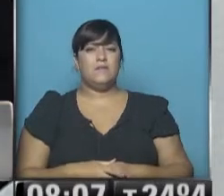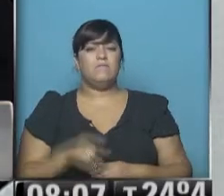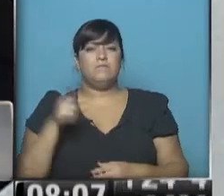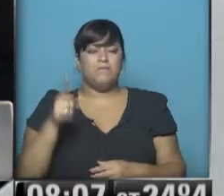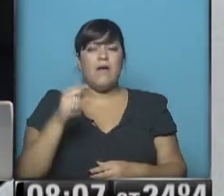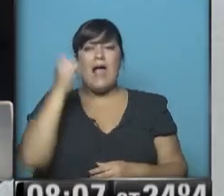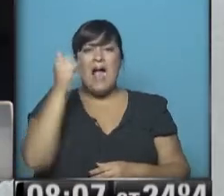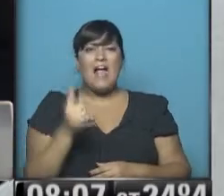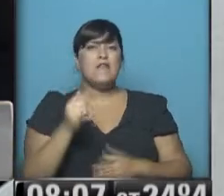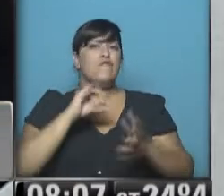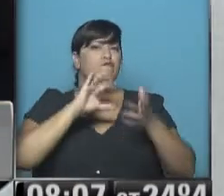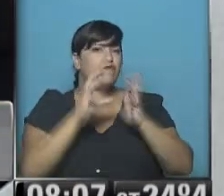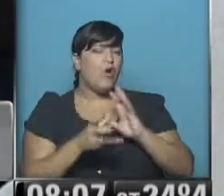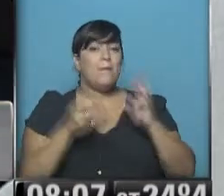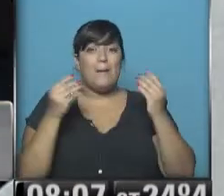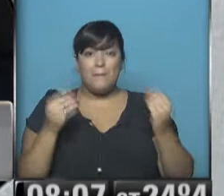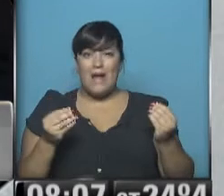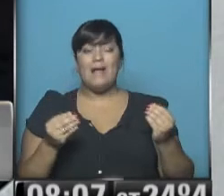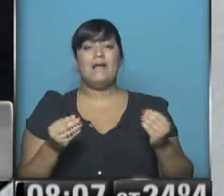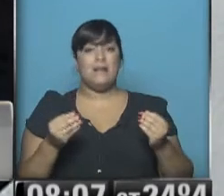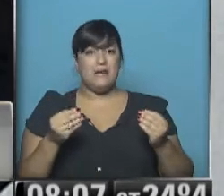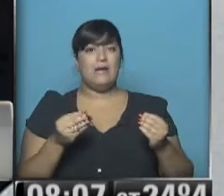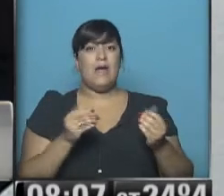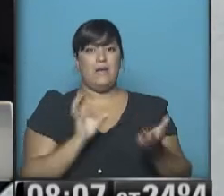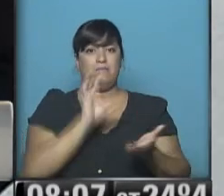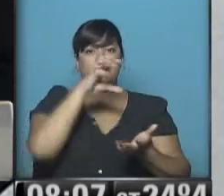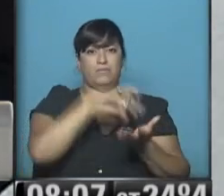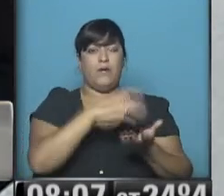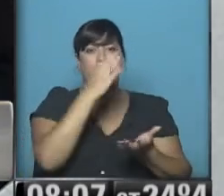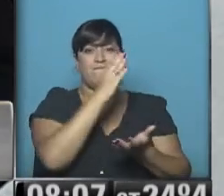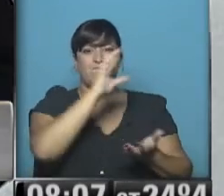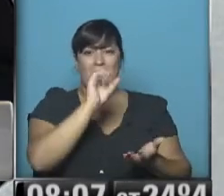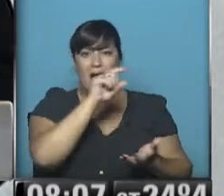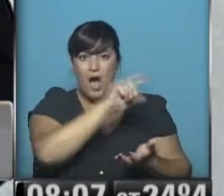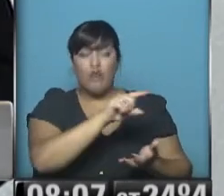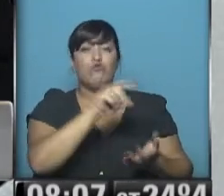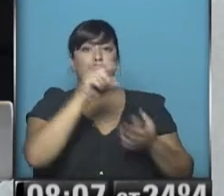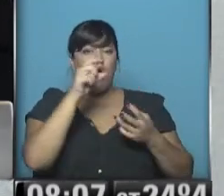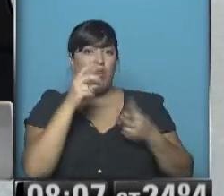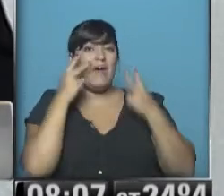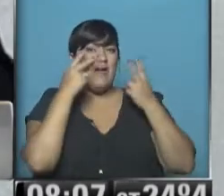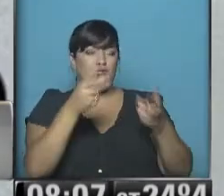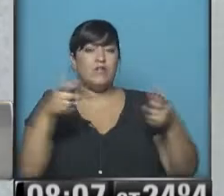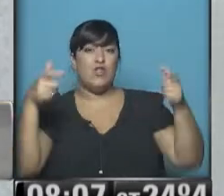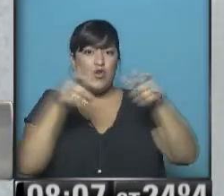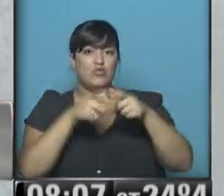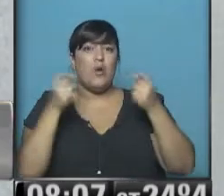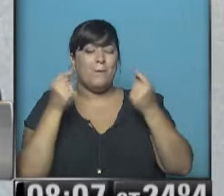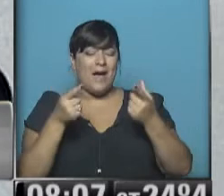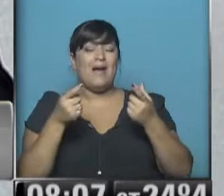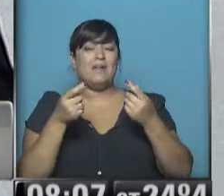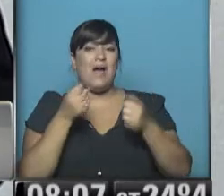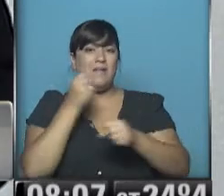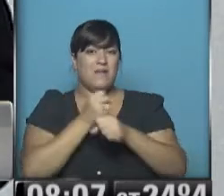mecanismos para que las instituciones financieras a partir de la instrumentación del reconocimiento de la comisión para la operatoria